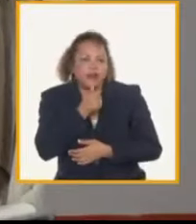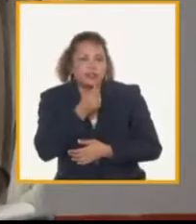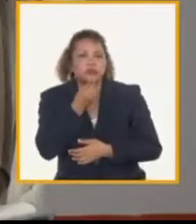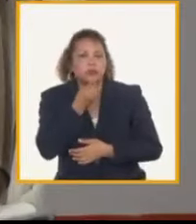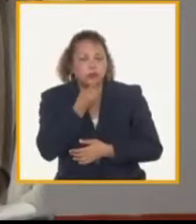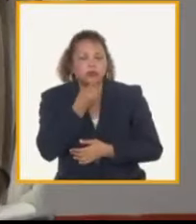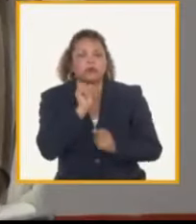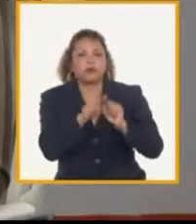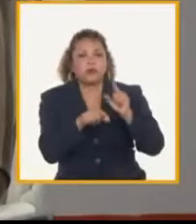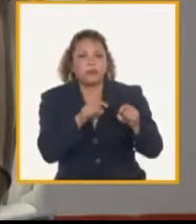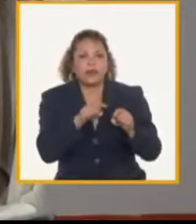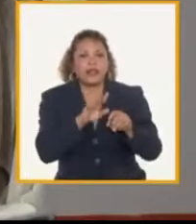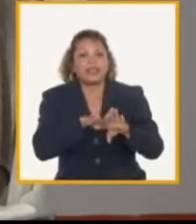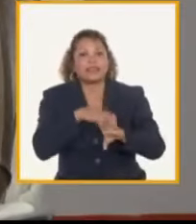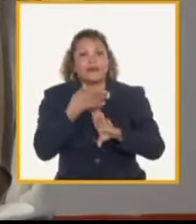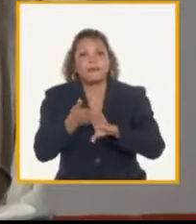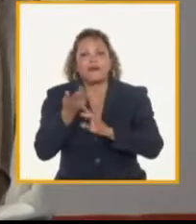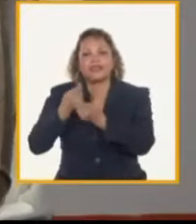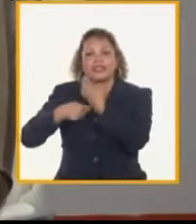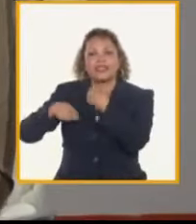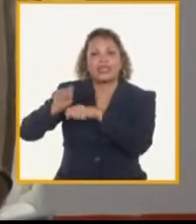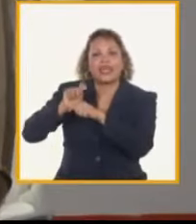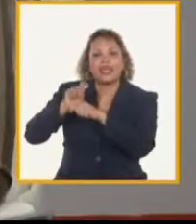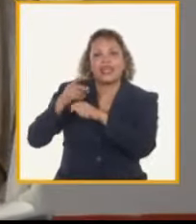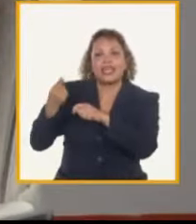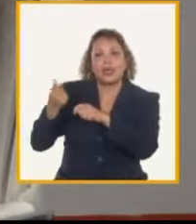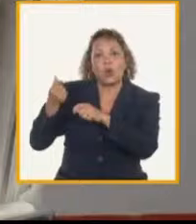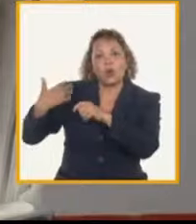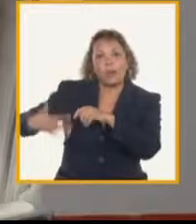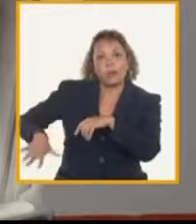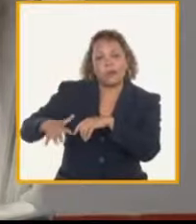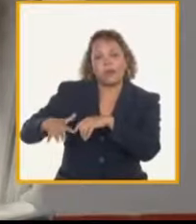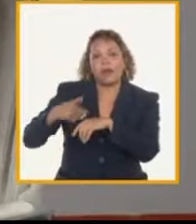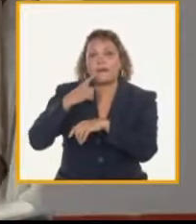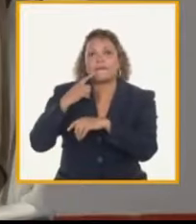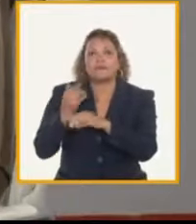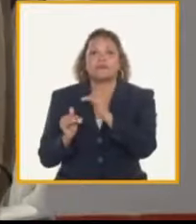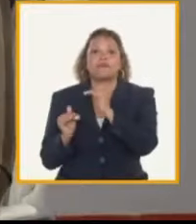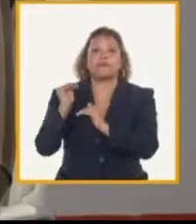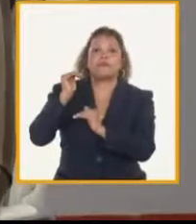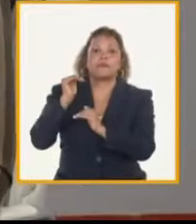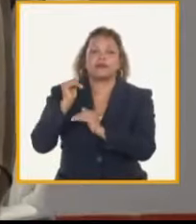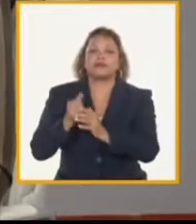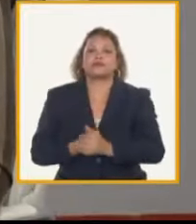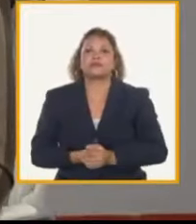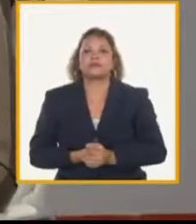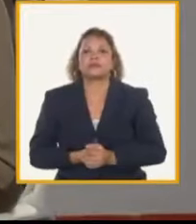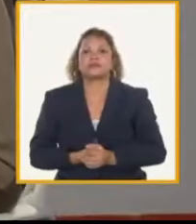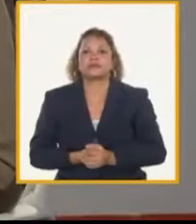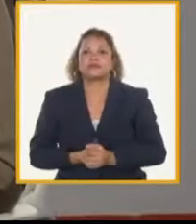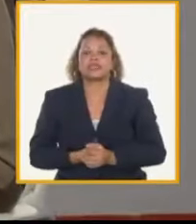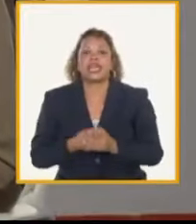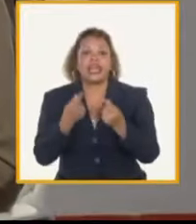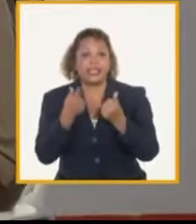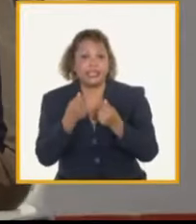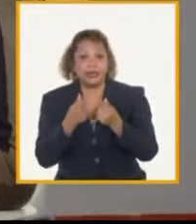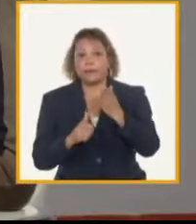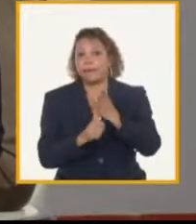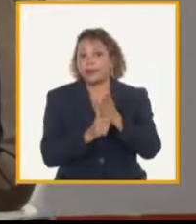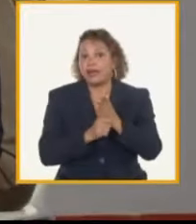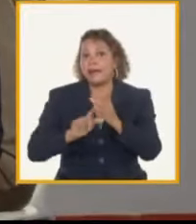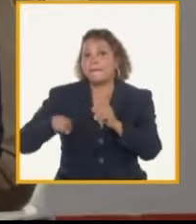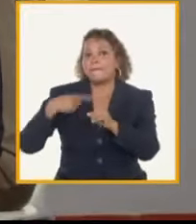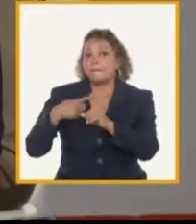técnicas, etcétera, y, por supuesto, le cobro el valor del pasaje más el plus que estamos